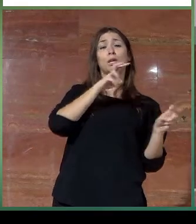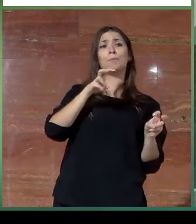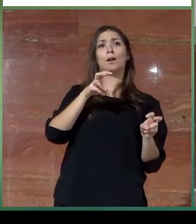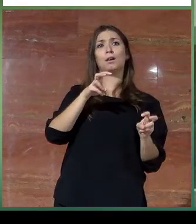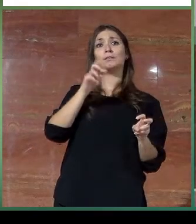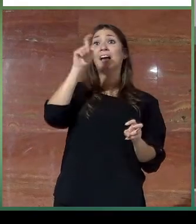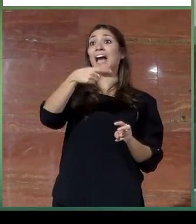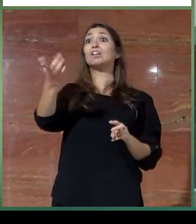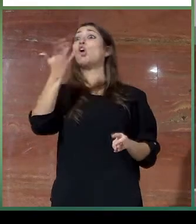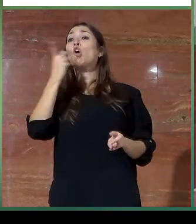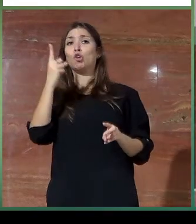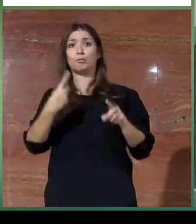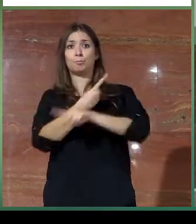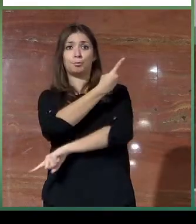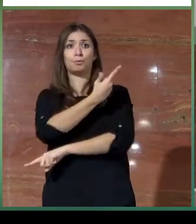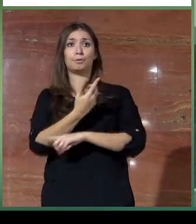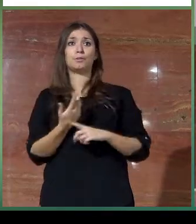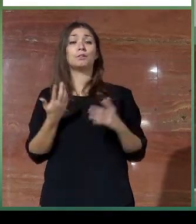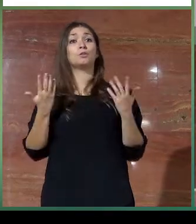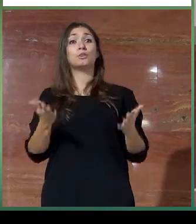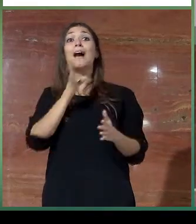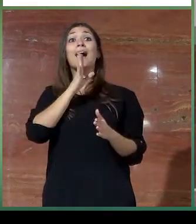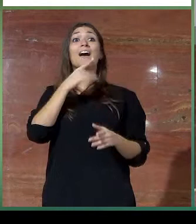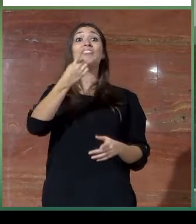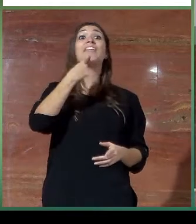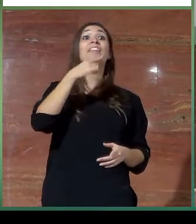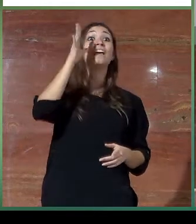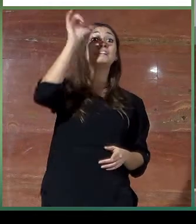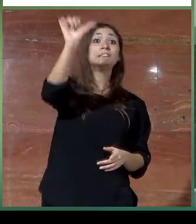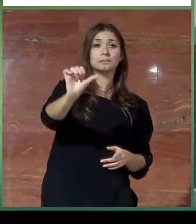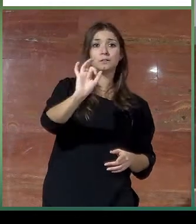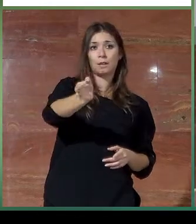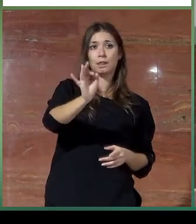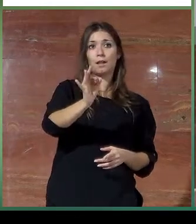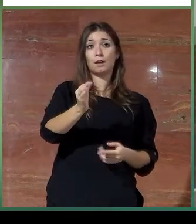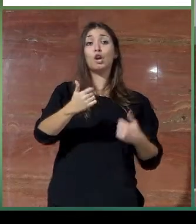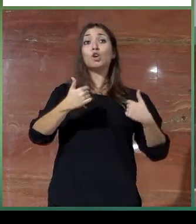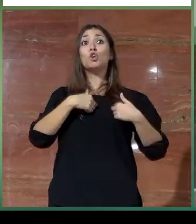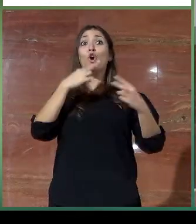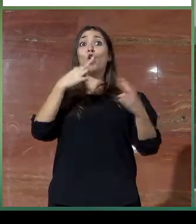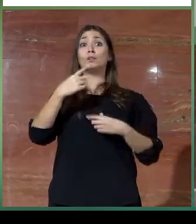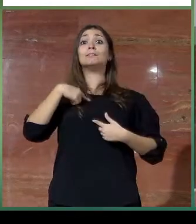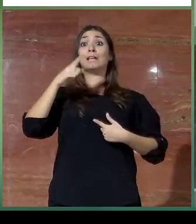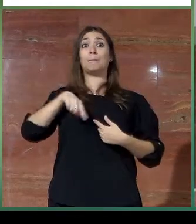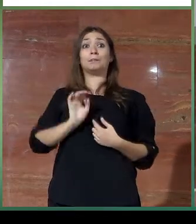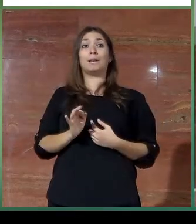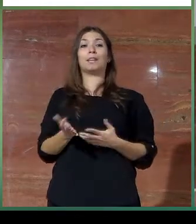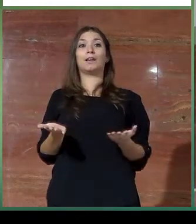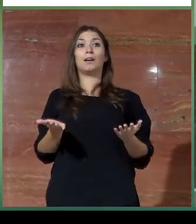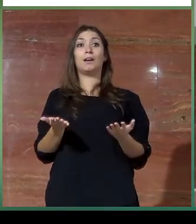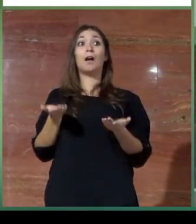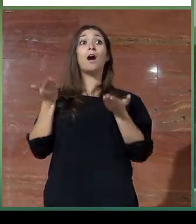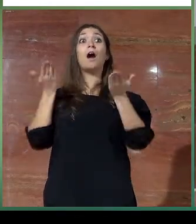respecto de los demás. Entonces, lo que tú dices es verdad, lo que yo te digo es verdad, podemos